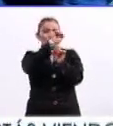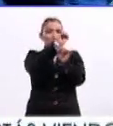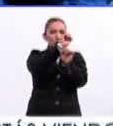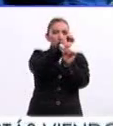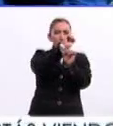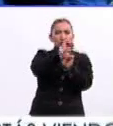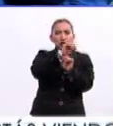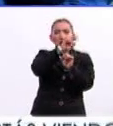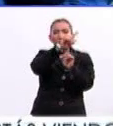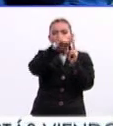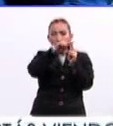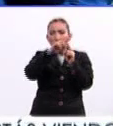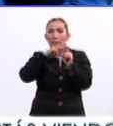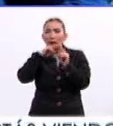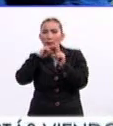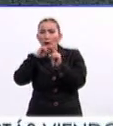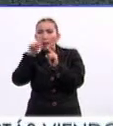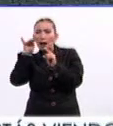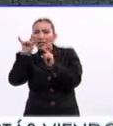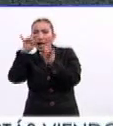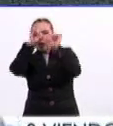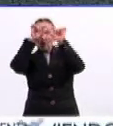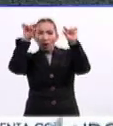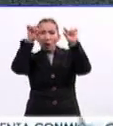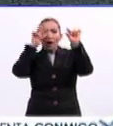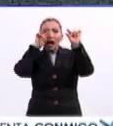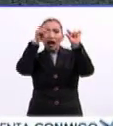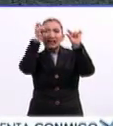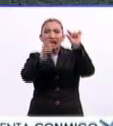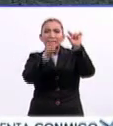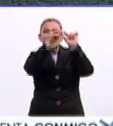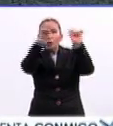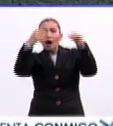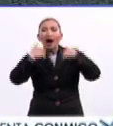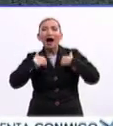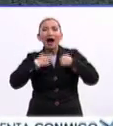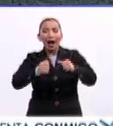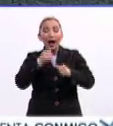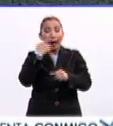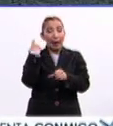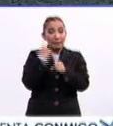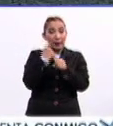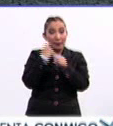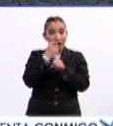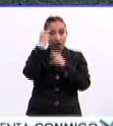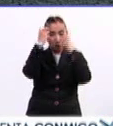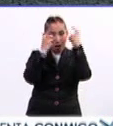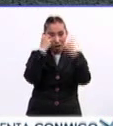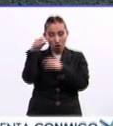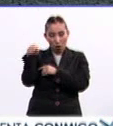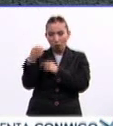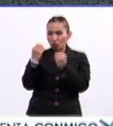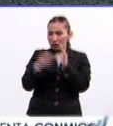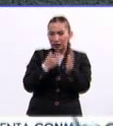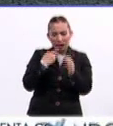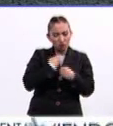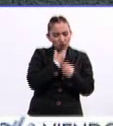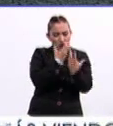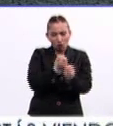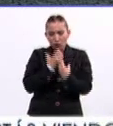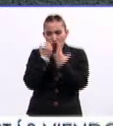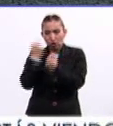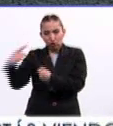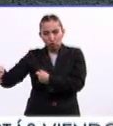verbo y predicado, ya tenemos la mitad del trabajo hecho, porque el Primero Sueño, como mucha de la poesía culta de su época,